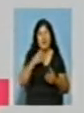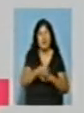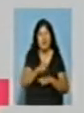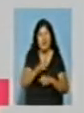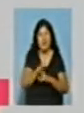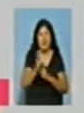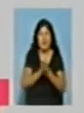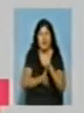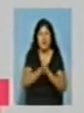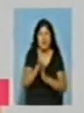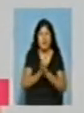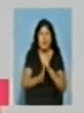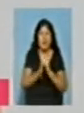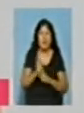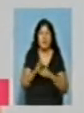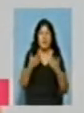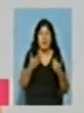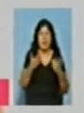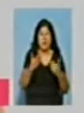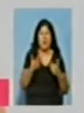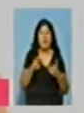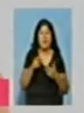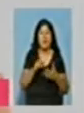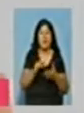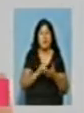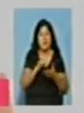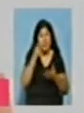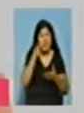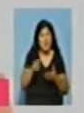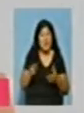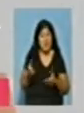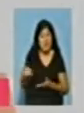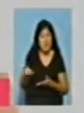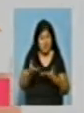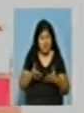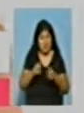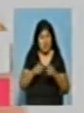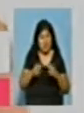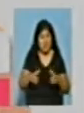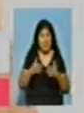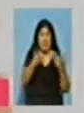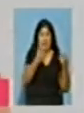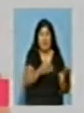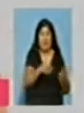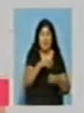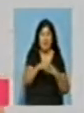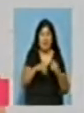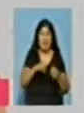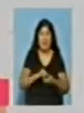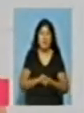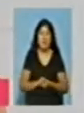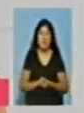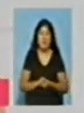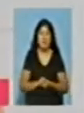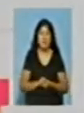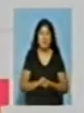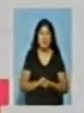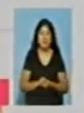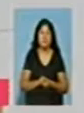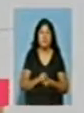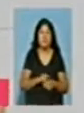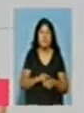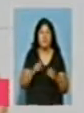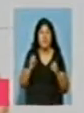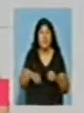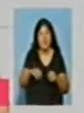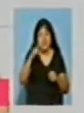gratuita. Solamente pedimos una colaboración, que es un alimento navideño para llevarle a las familias. Empezamos a las